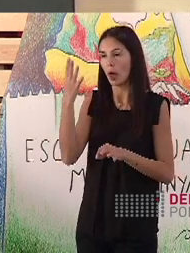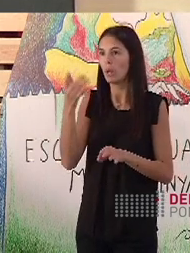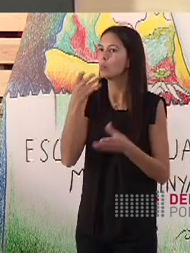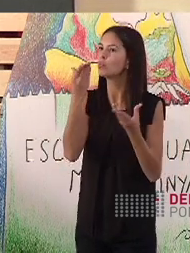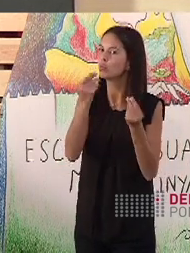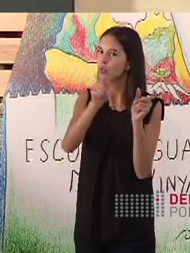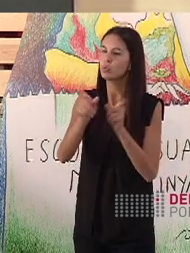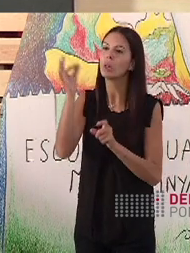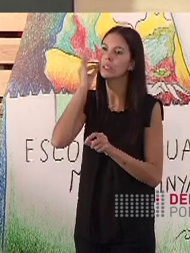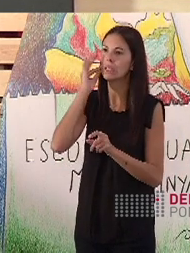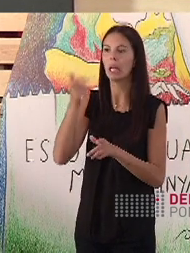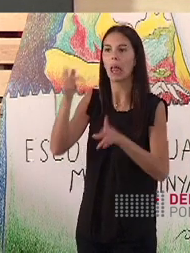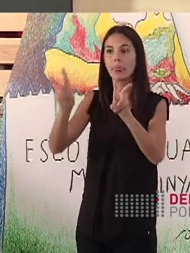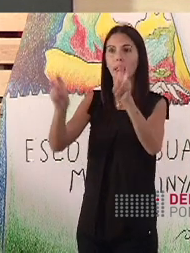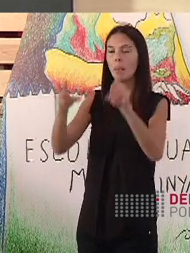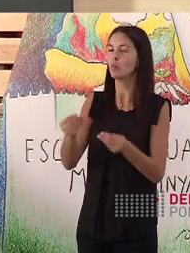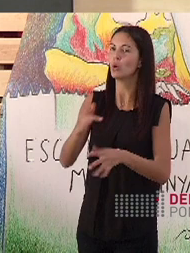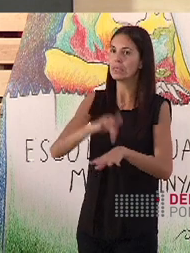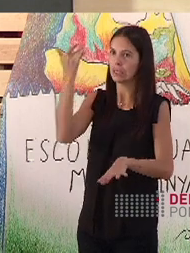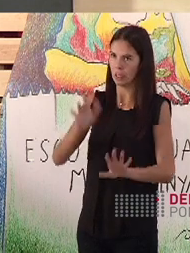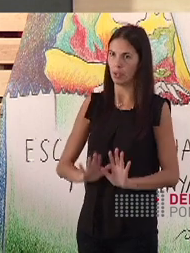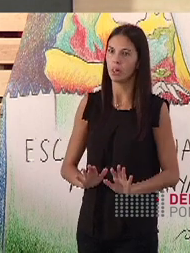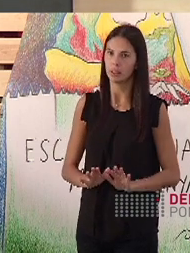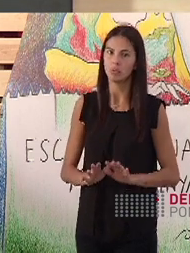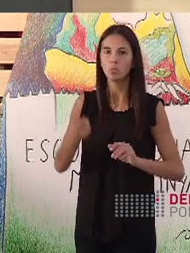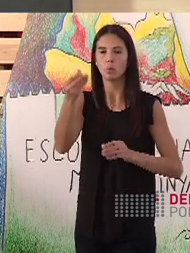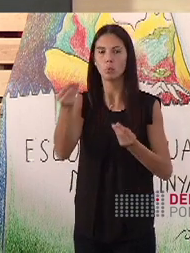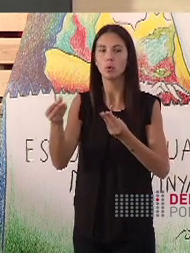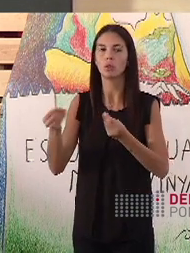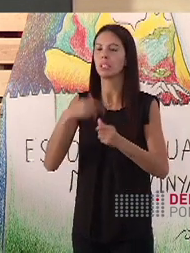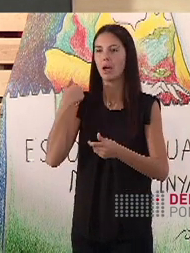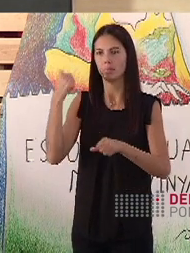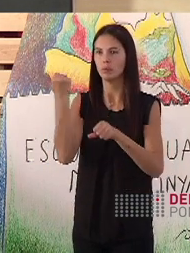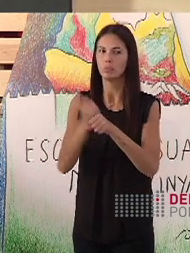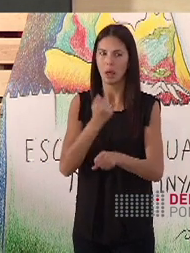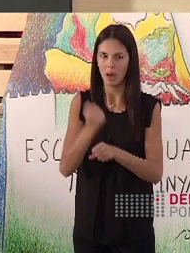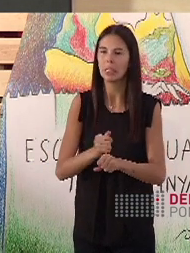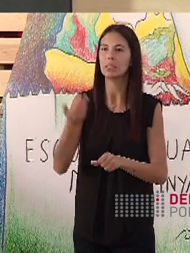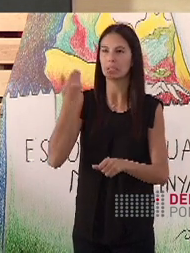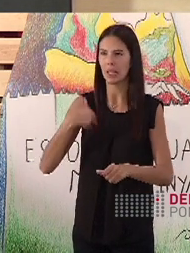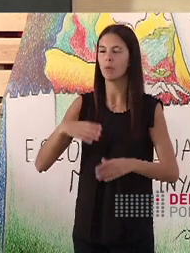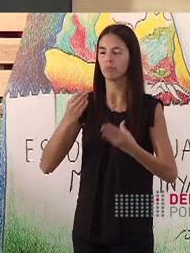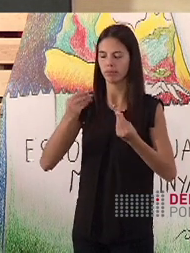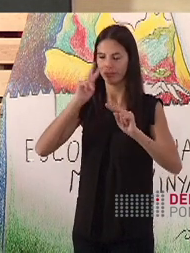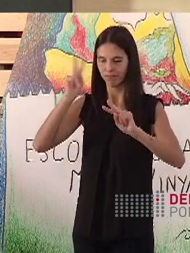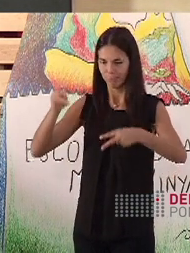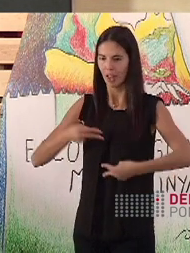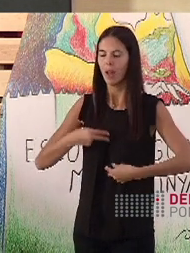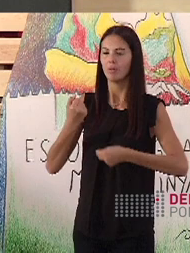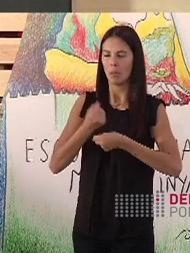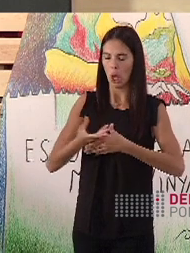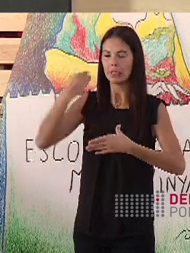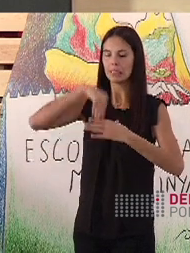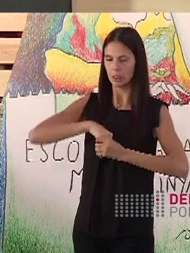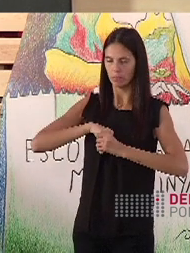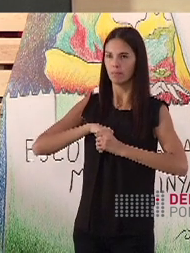ya muy sensibles, muy, muy trabajadas, muy deconstruidas, ¿vale? Y que son